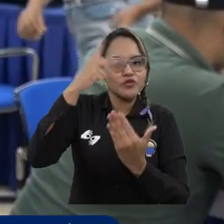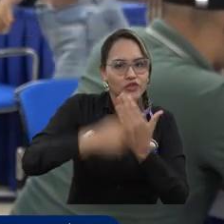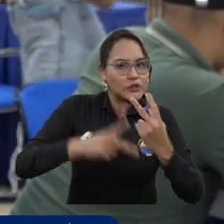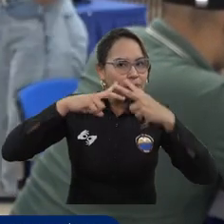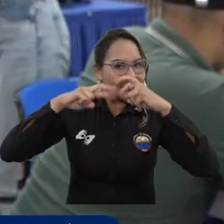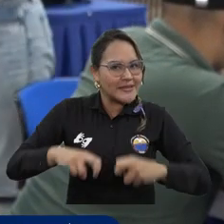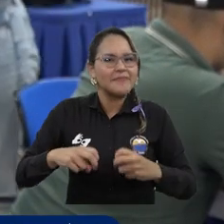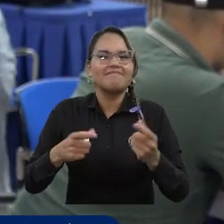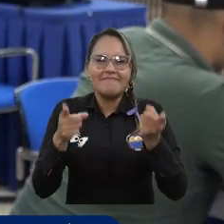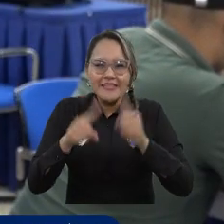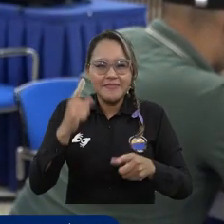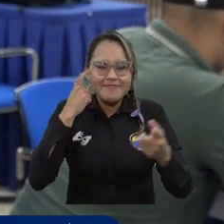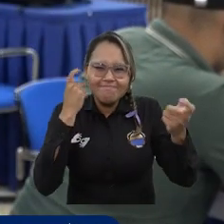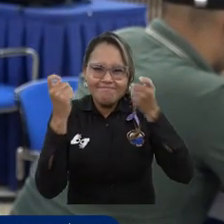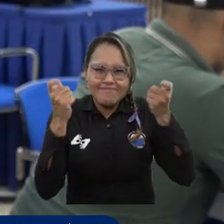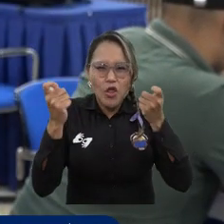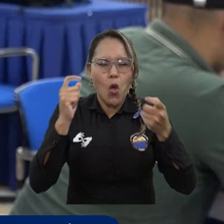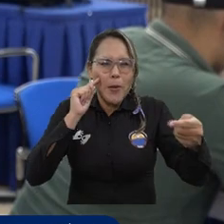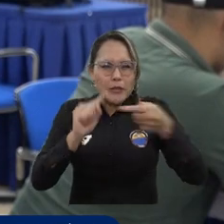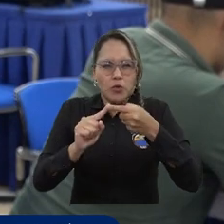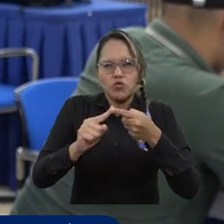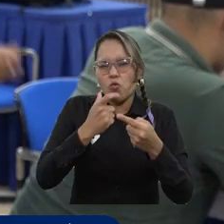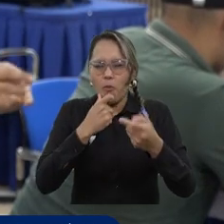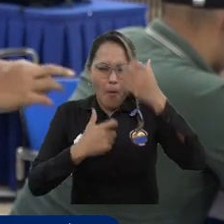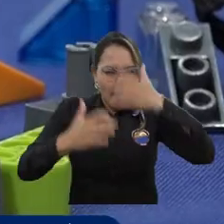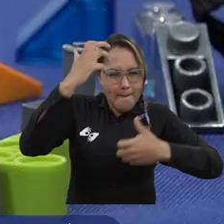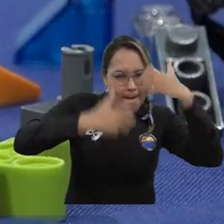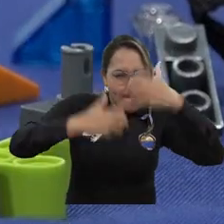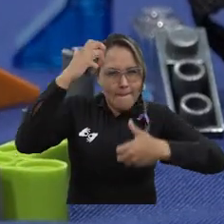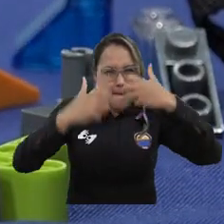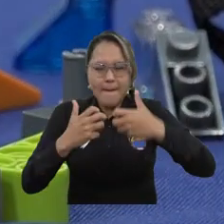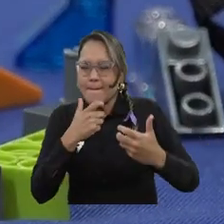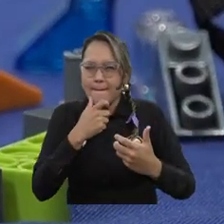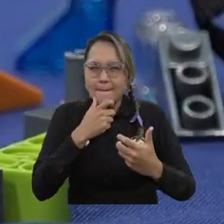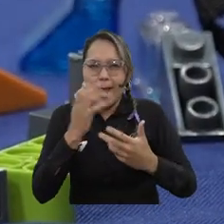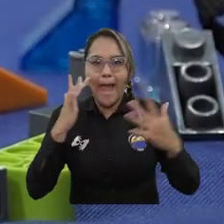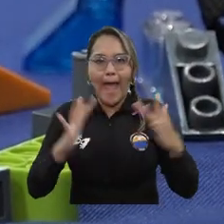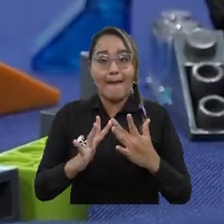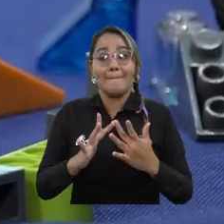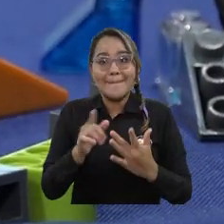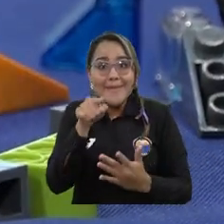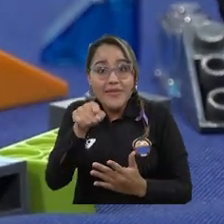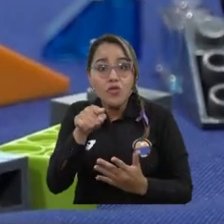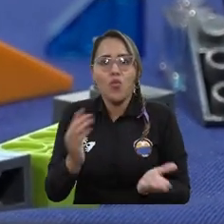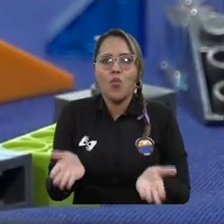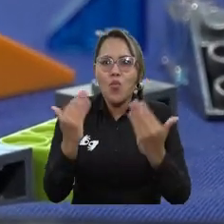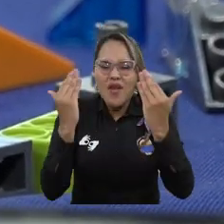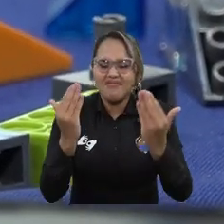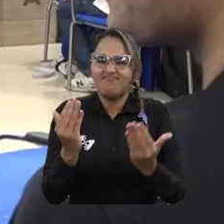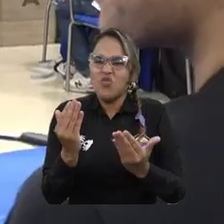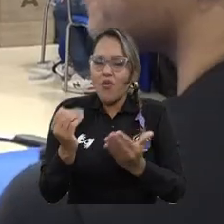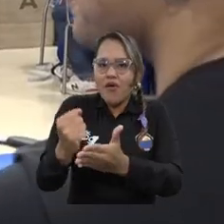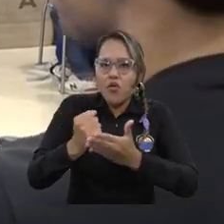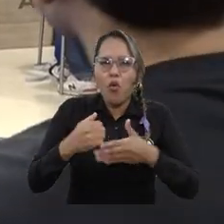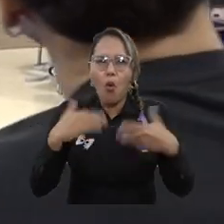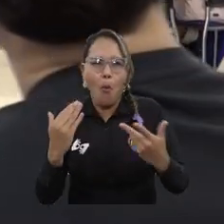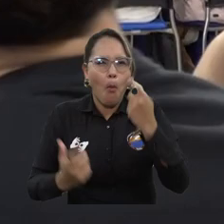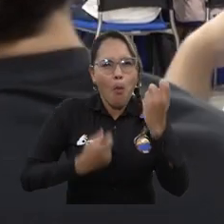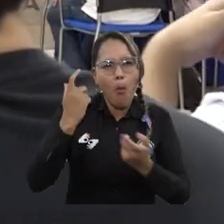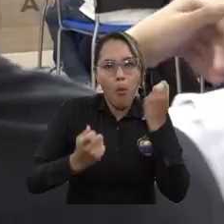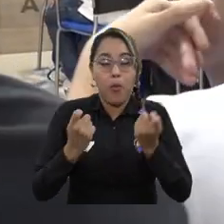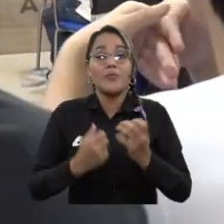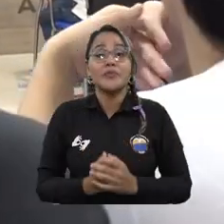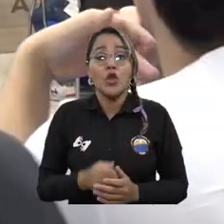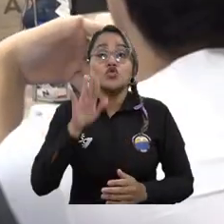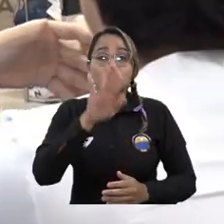podemos buscar varias estrategias mediante el análisis técnico, el análisis fundamental, los cuales nos brindan el apoyo y los conocimientos acerca de este tipo de mercados